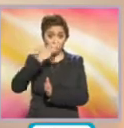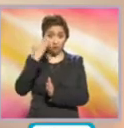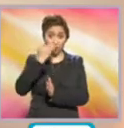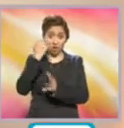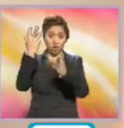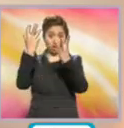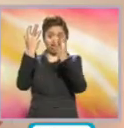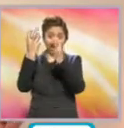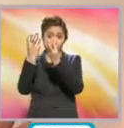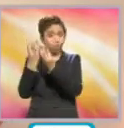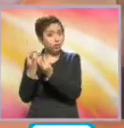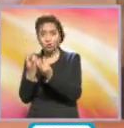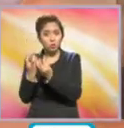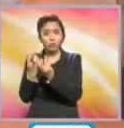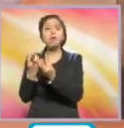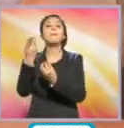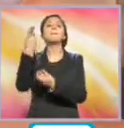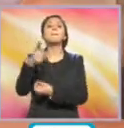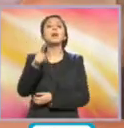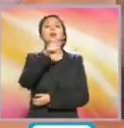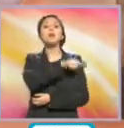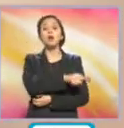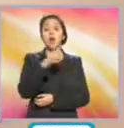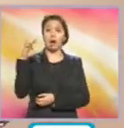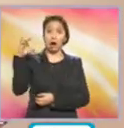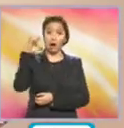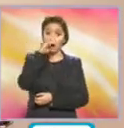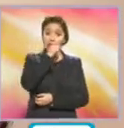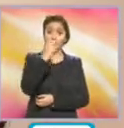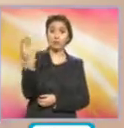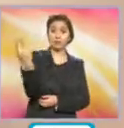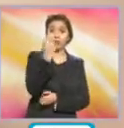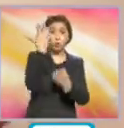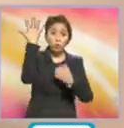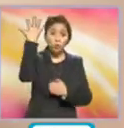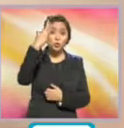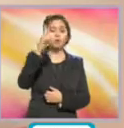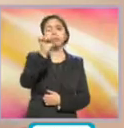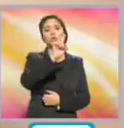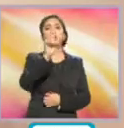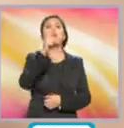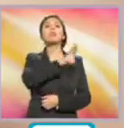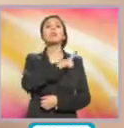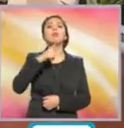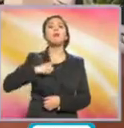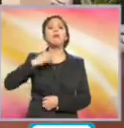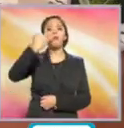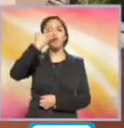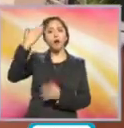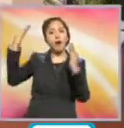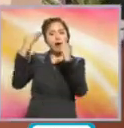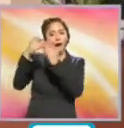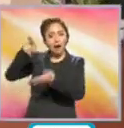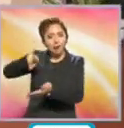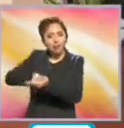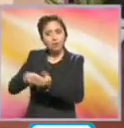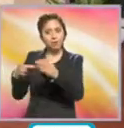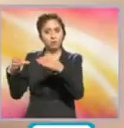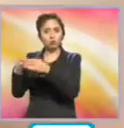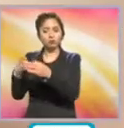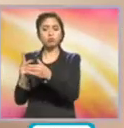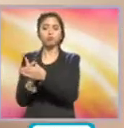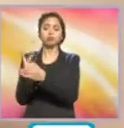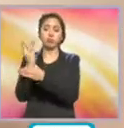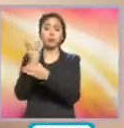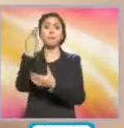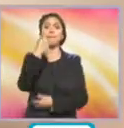calor. Tiene que estar en una casa dentro, que le dé luz, que le dé... Pero lo lindo es que Vicky empezó a plantarlas